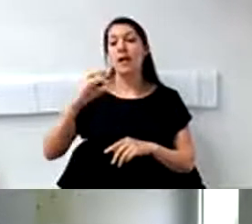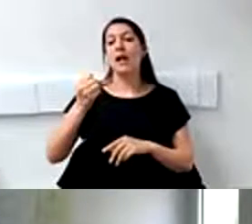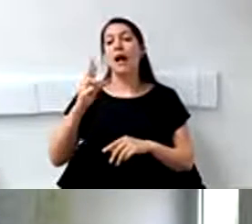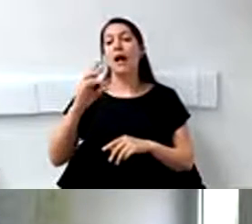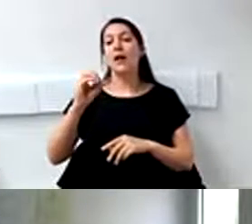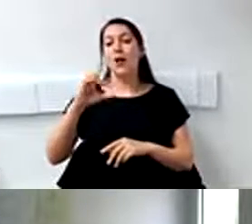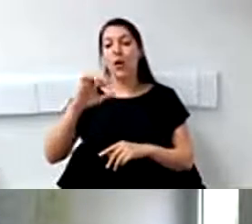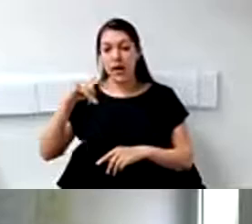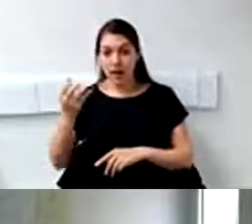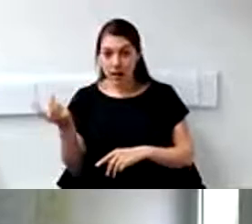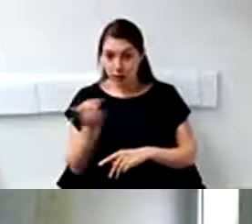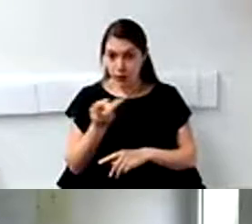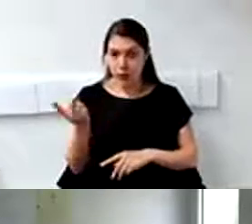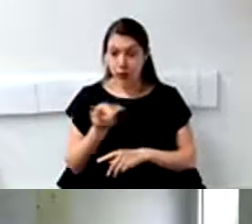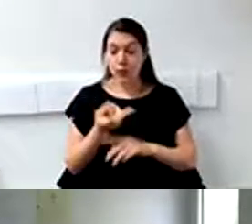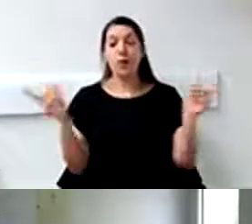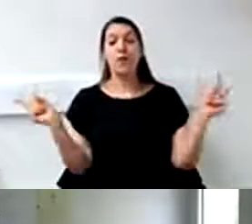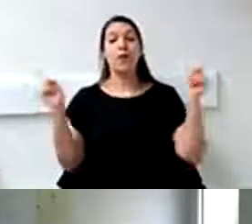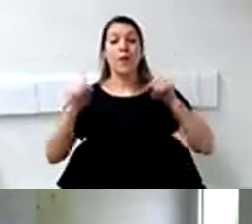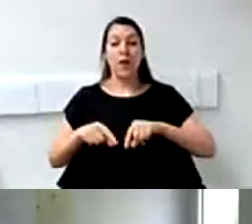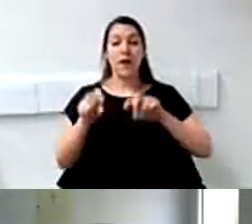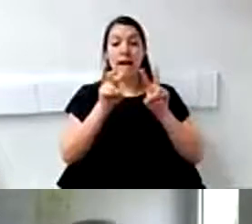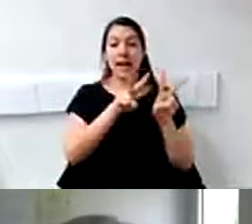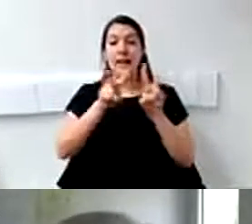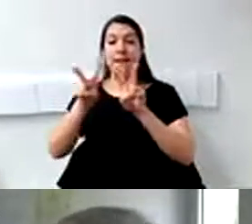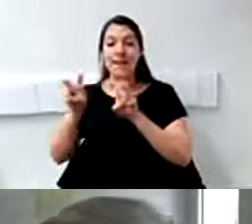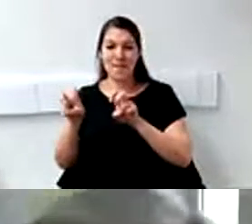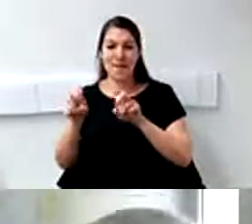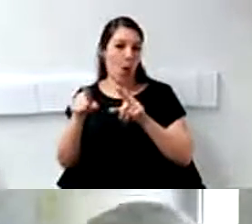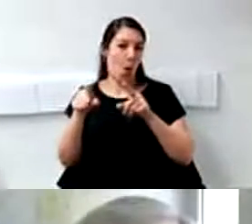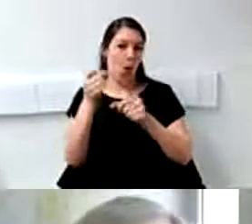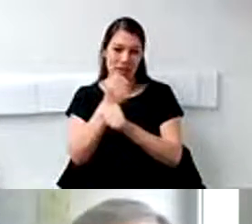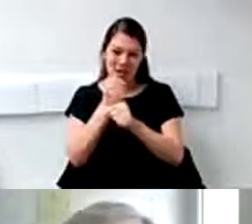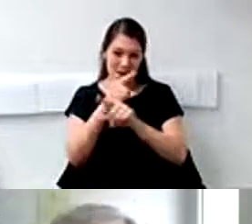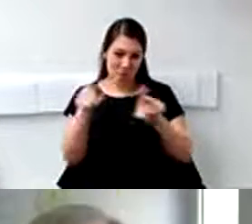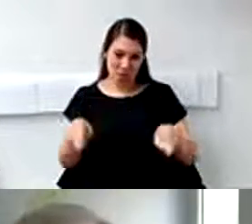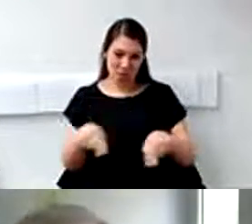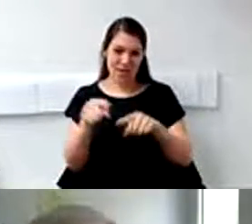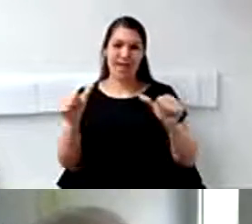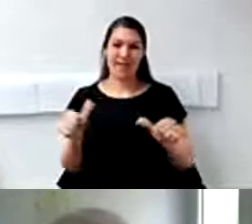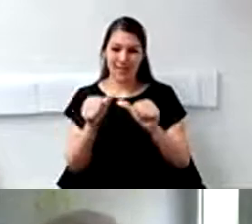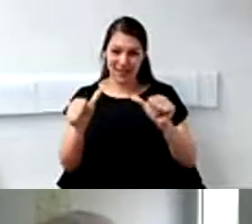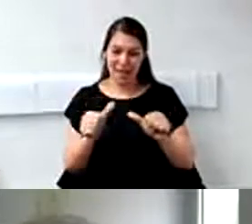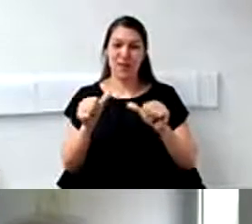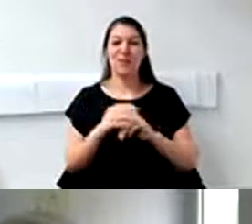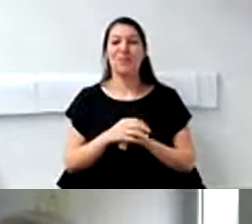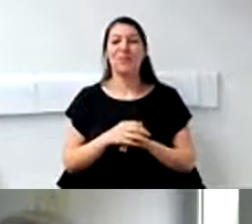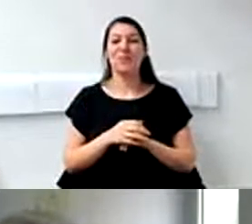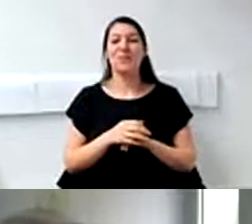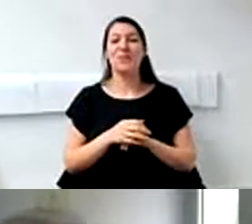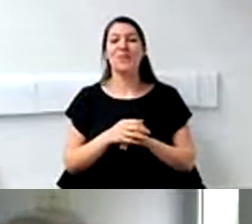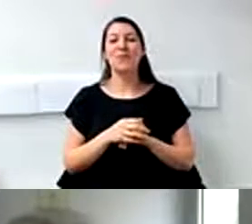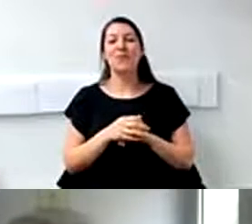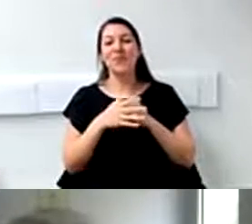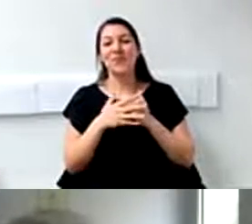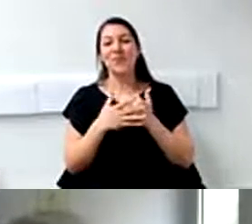que volvemos un poquito a las tareas que ustedes trajeron, para que no se vayan mucho por